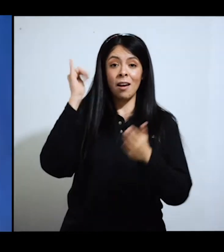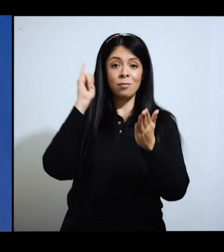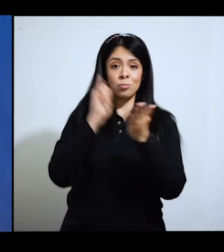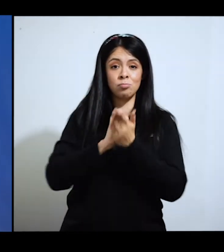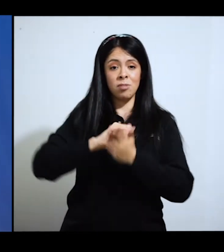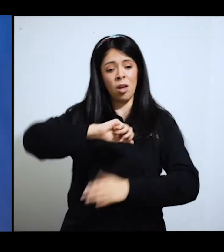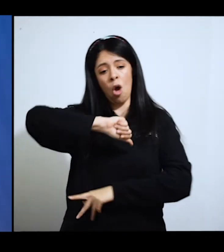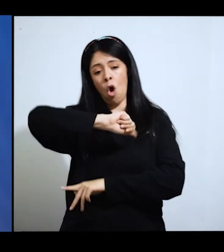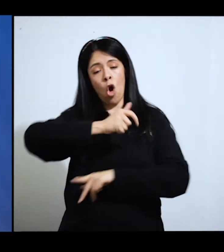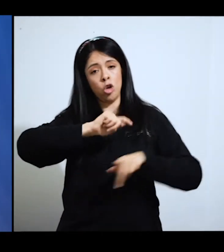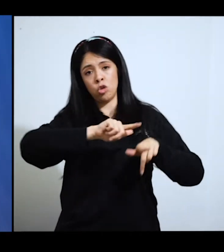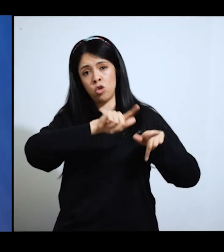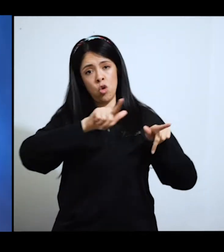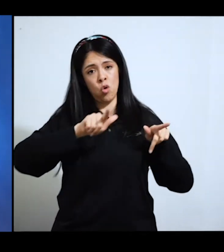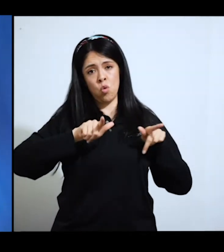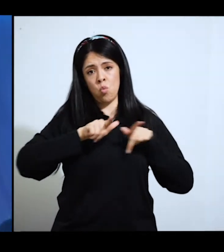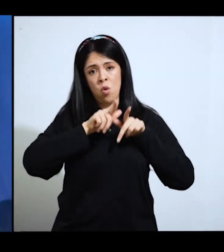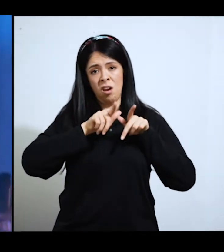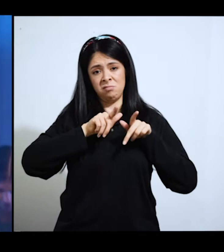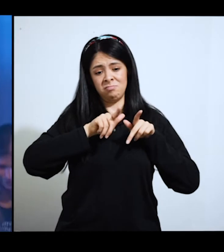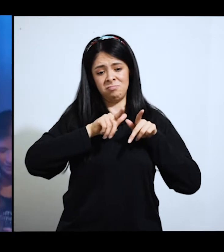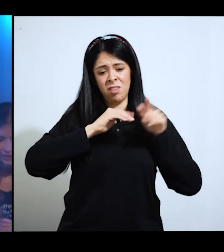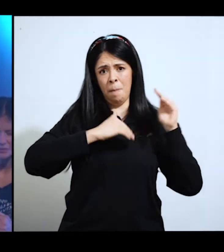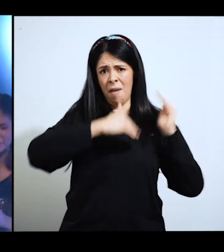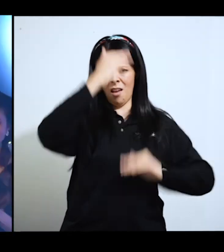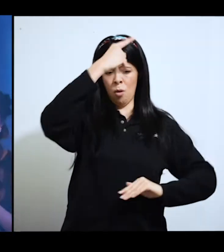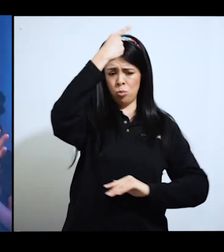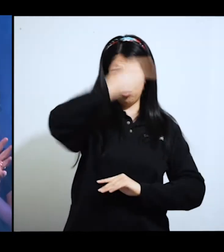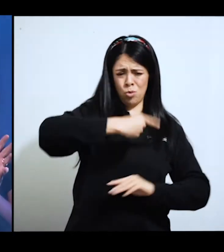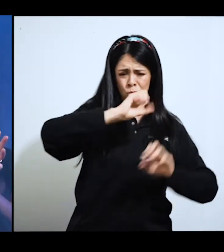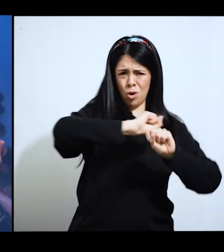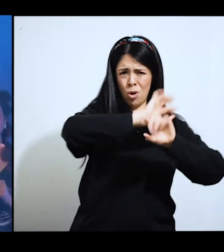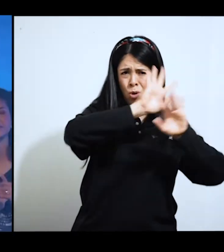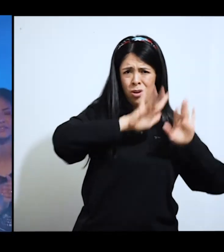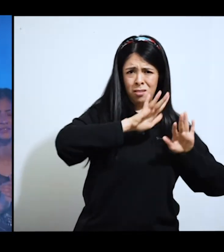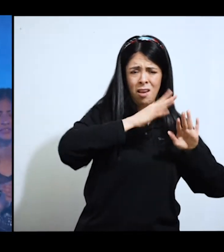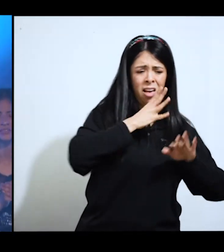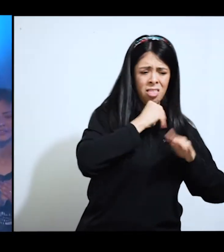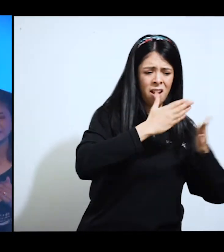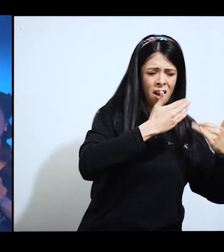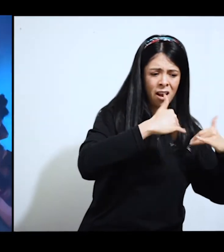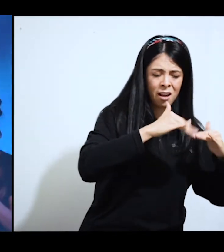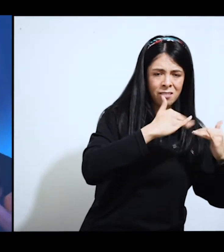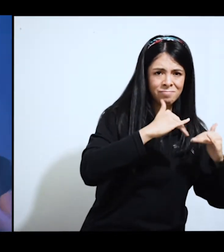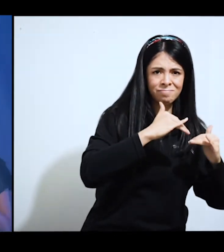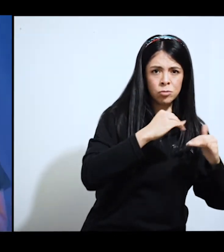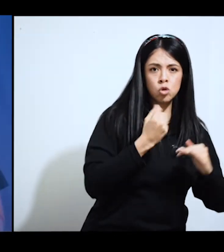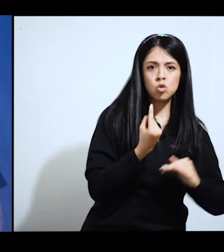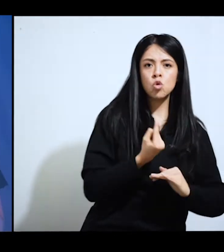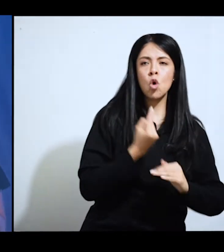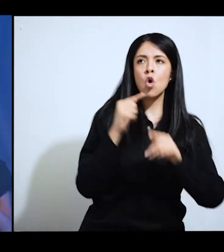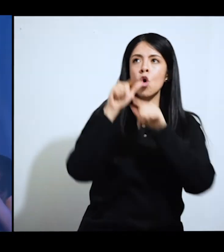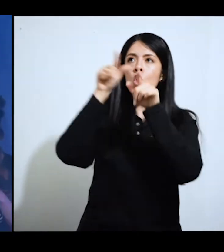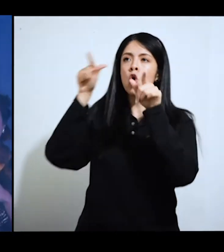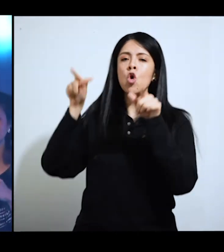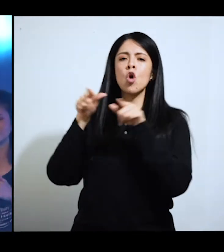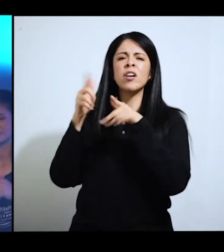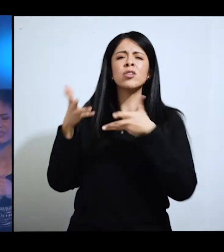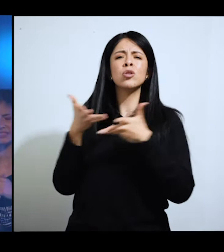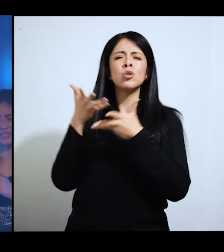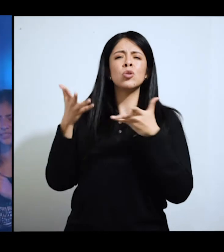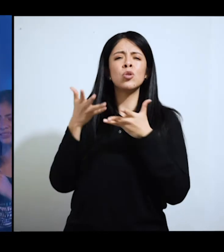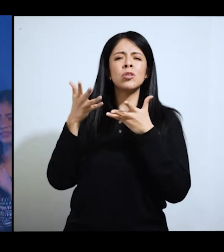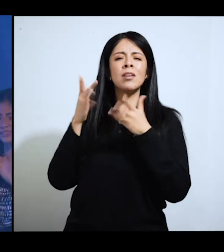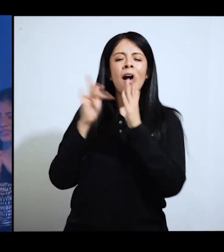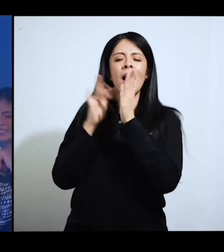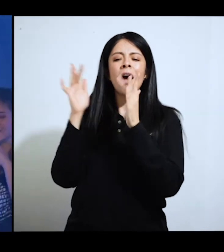hay un lugar de mayor autoridad, de mayor gloria, grandeza,